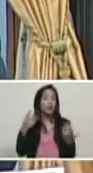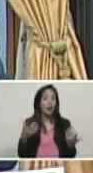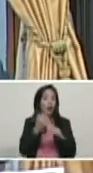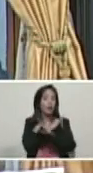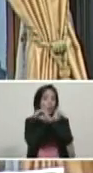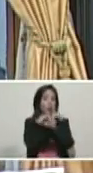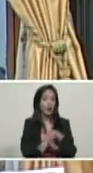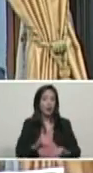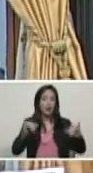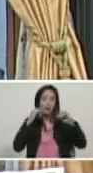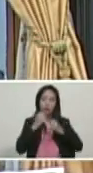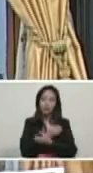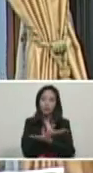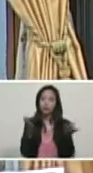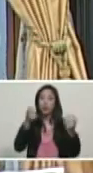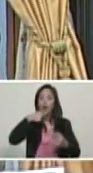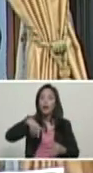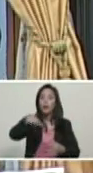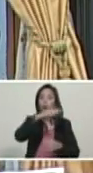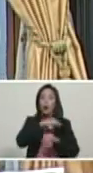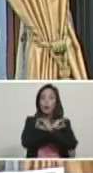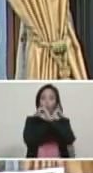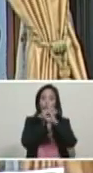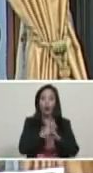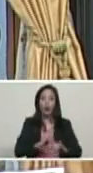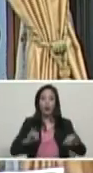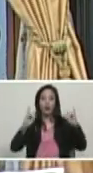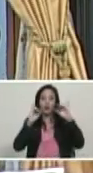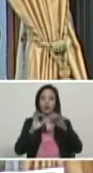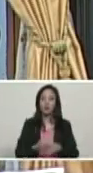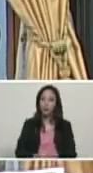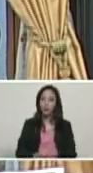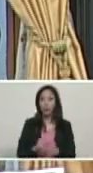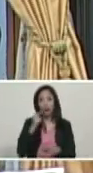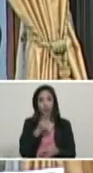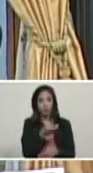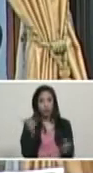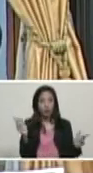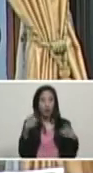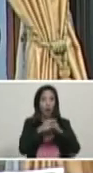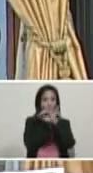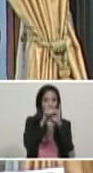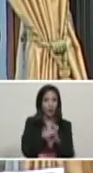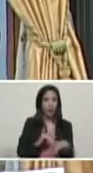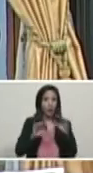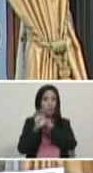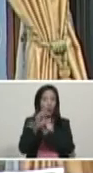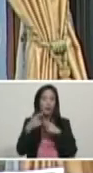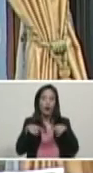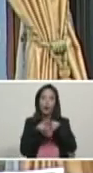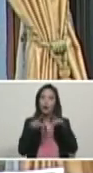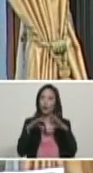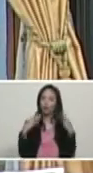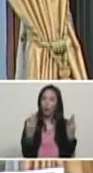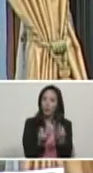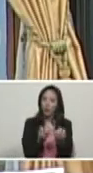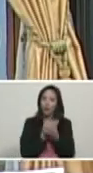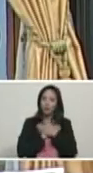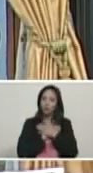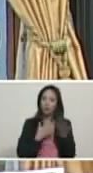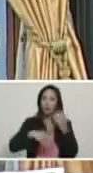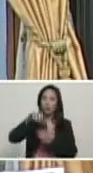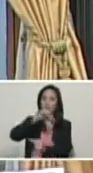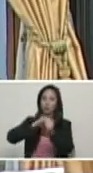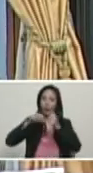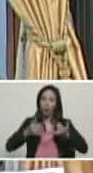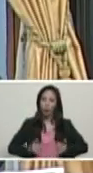Patria feliz, sí. Haz feliz a tu patria, que es tu familia. Haz feliz a tu hijo, a tu hija,